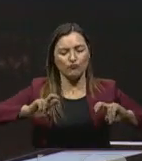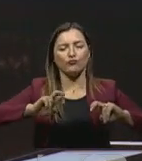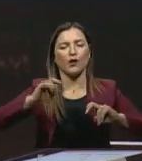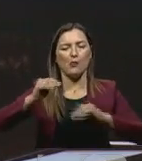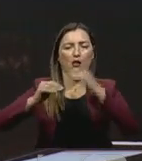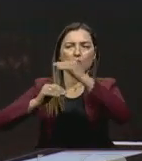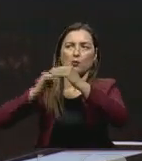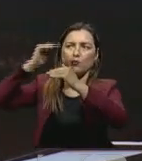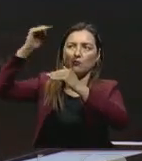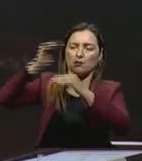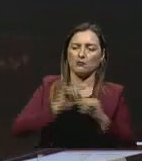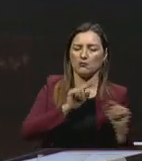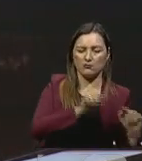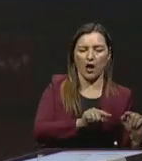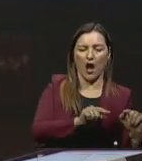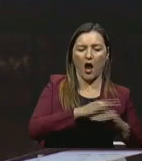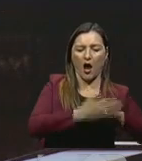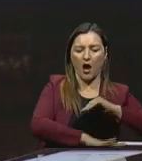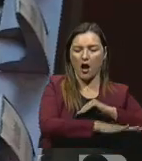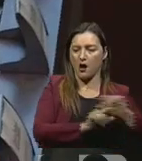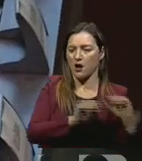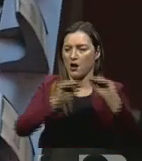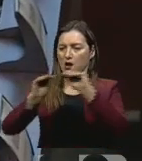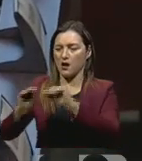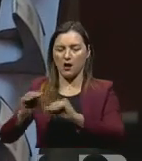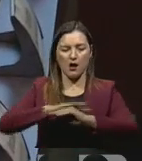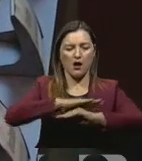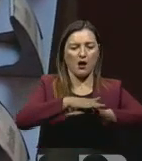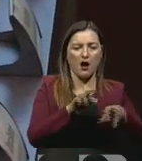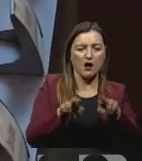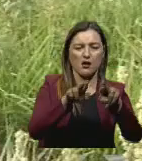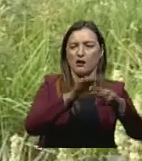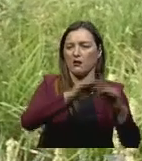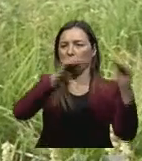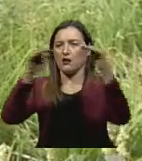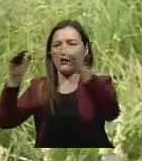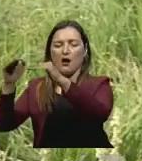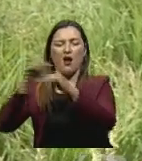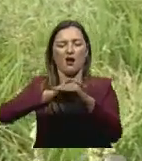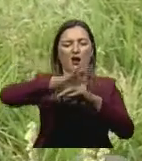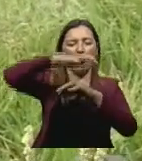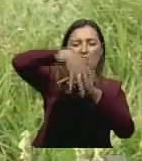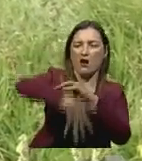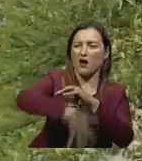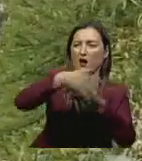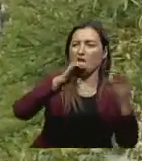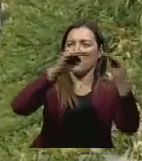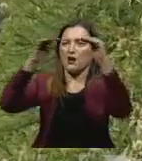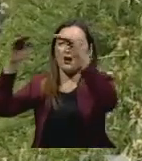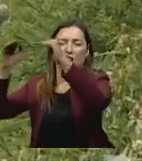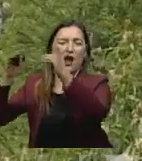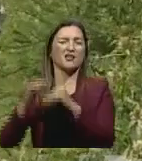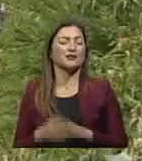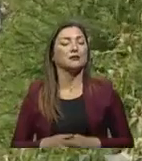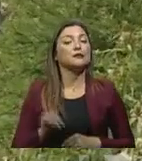categorizado y articulado sobre todo con la norma nacional en la normativa se determinan también los retiros que deberán respetar las construcciones